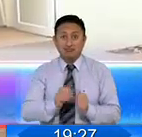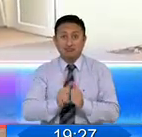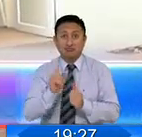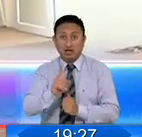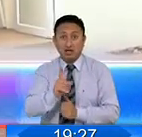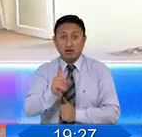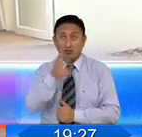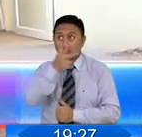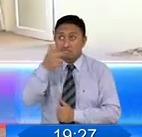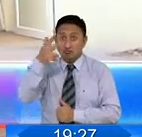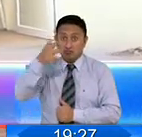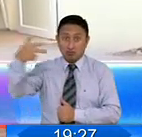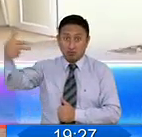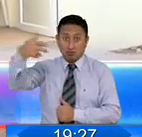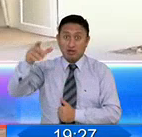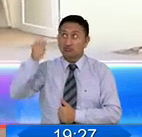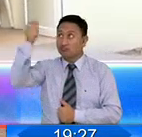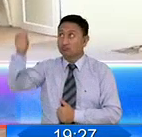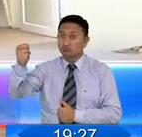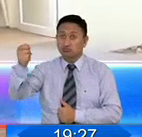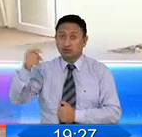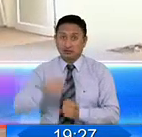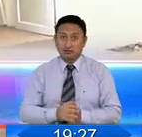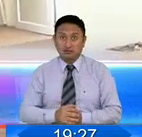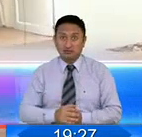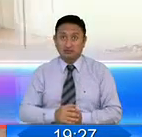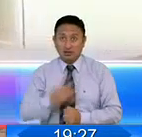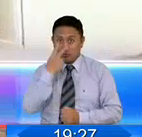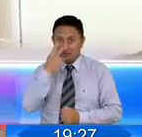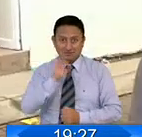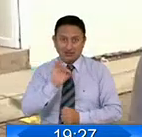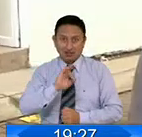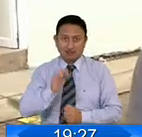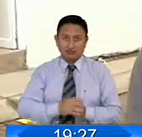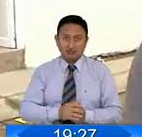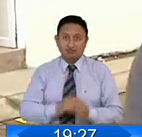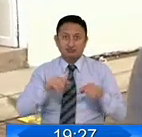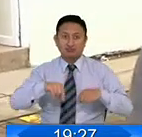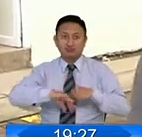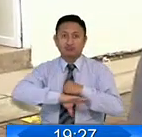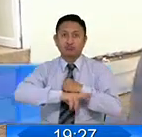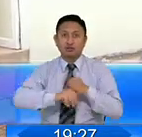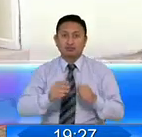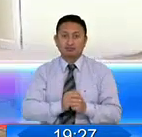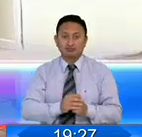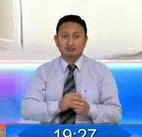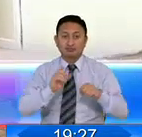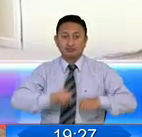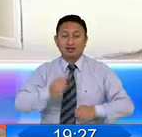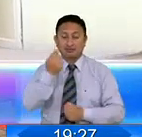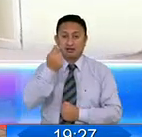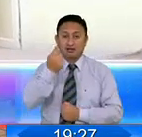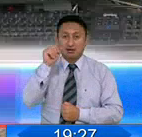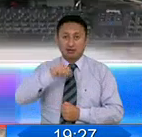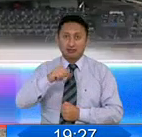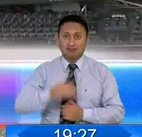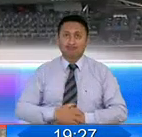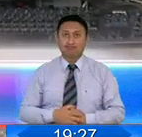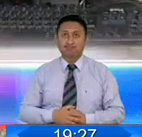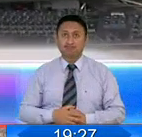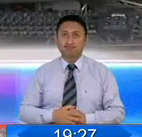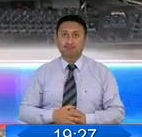cámaras y las tapa. O sea, hasta ahí se ven las cámaras, ¿no? Y se han sustraído la caja con el dinero que había en su interior. Se